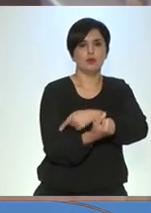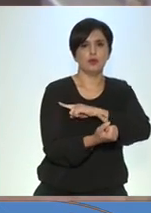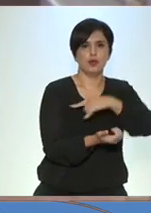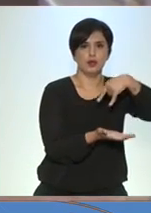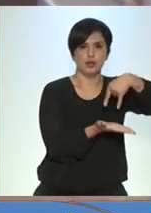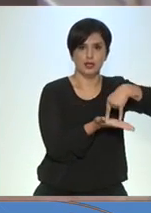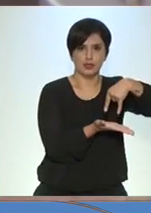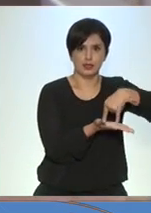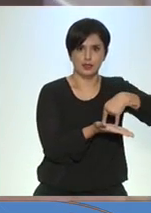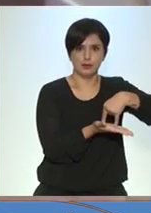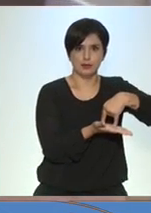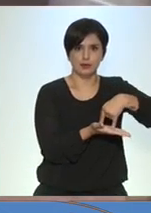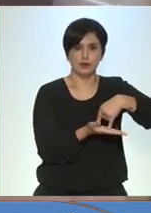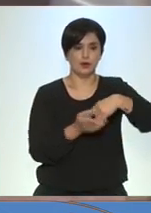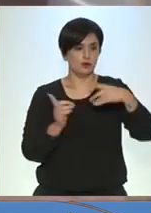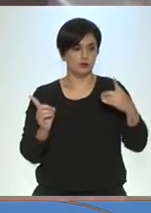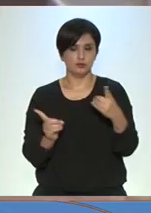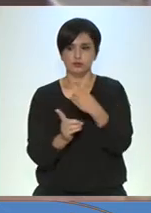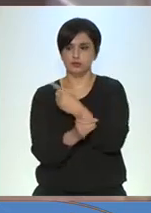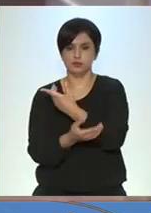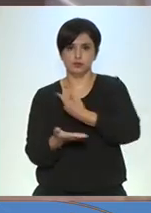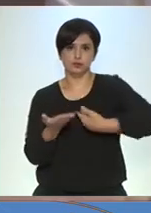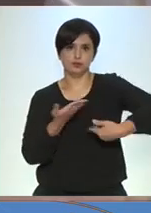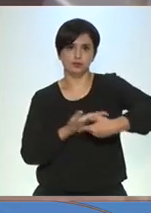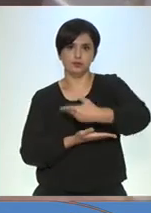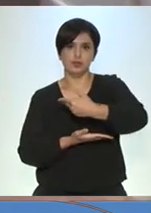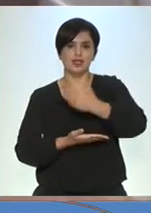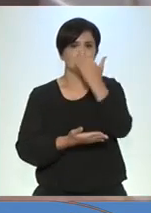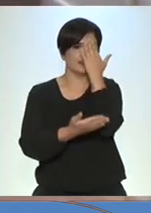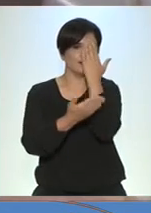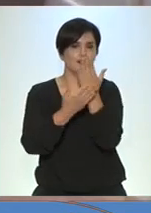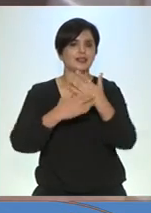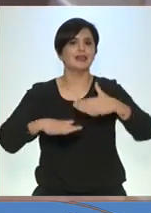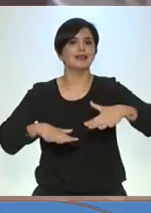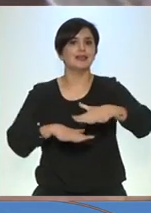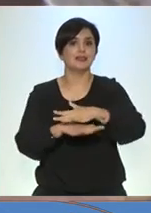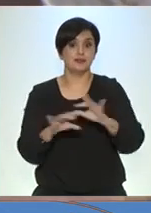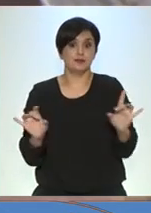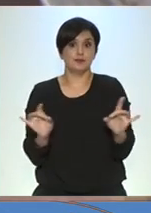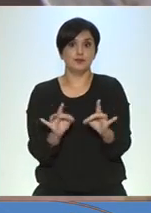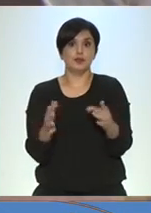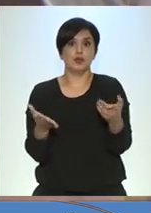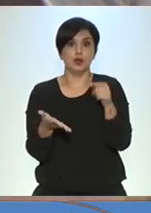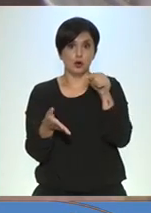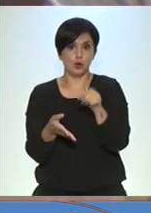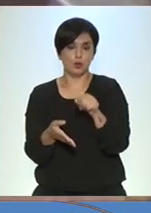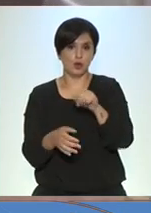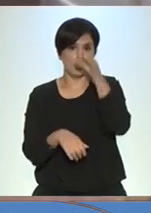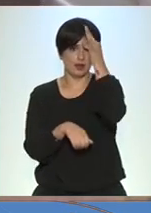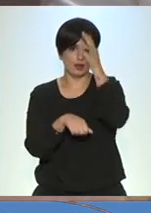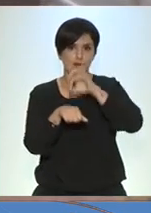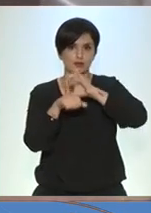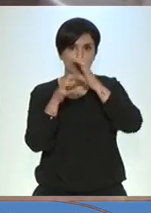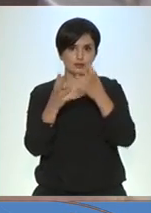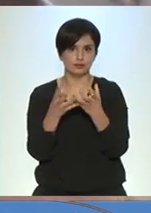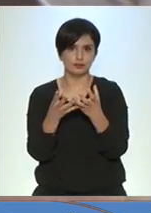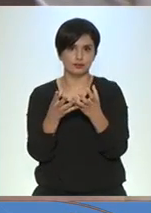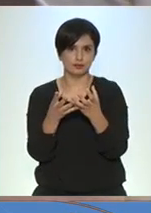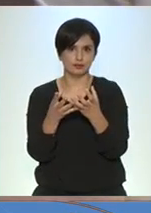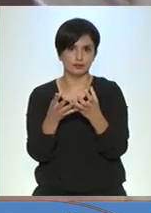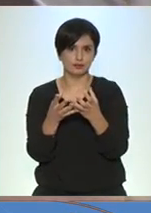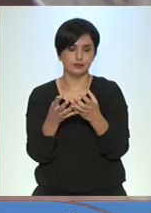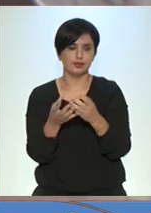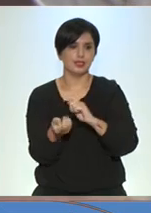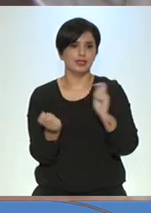coordinación institucional en que pueden afrontarse crisis inesperadas, como ha sido esta de origen sanitario y que se trasladó a una crisis